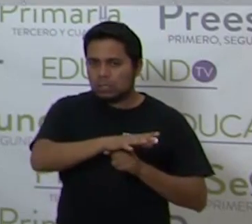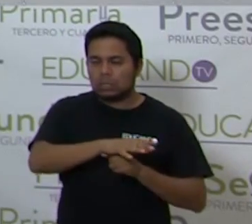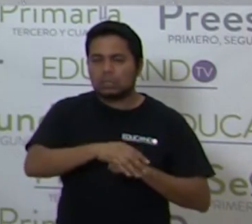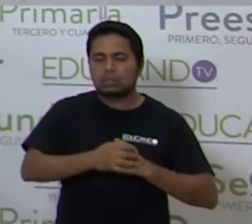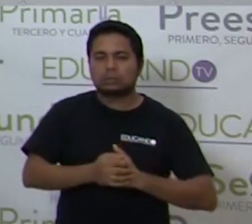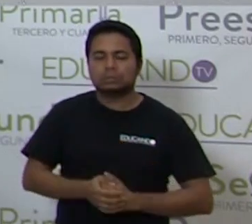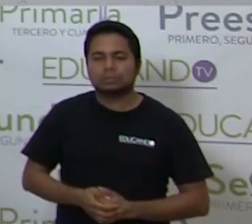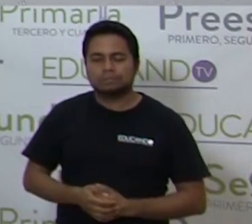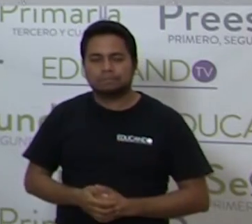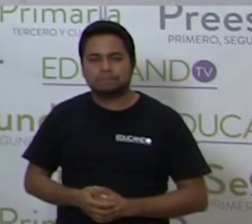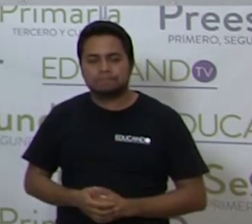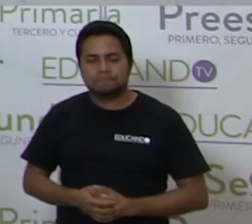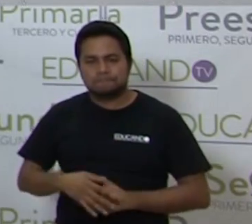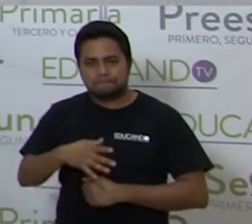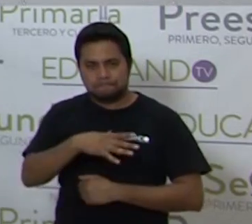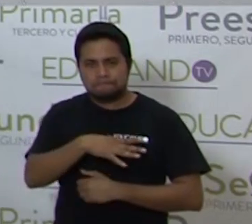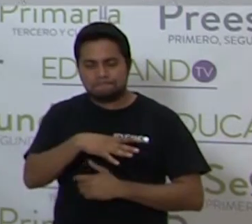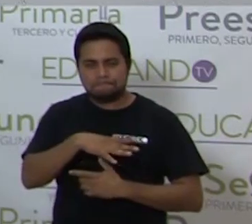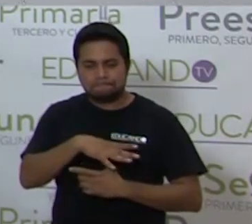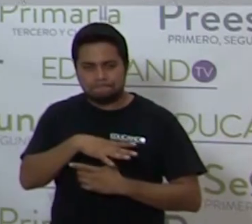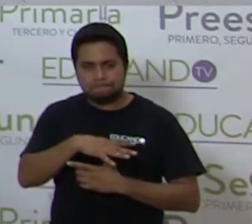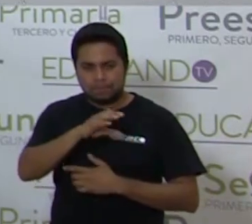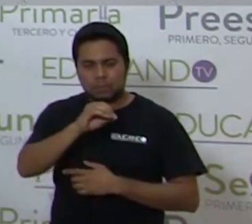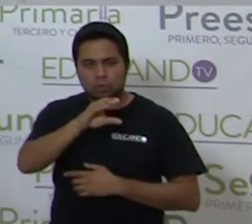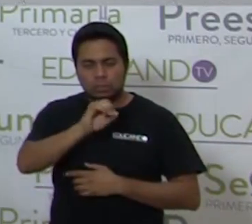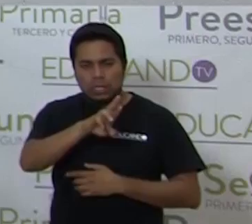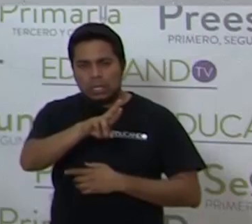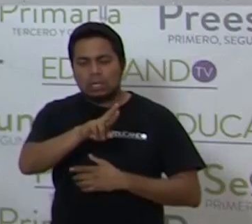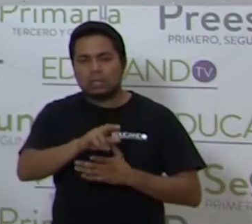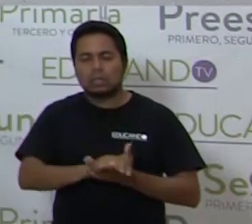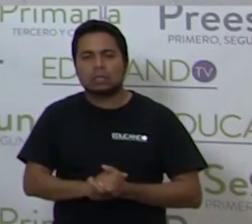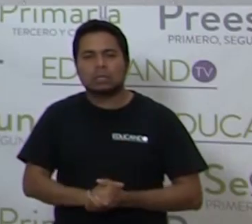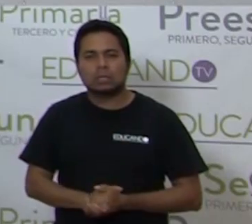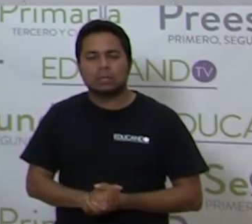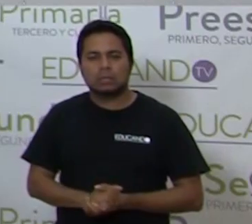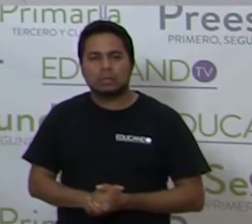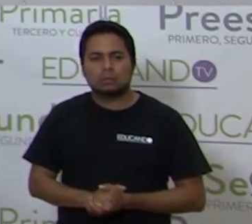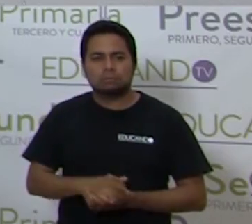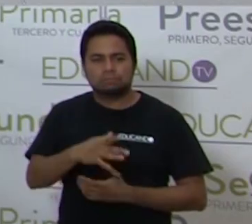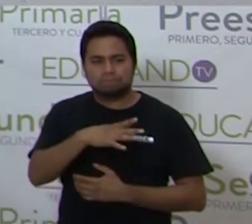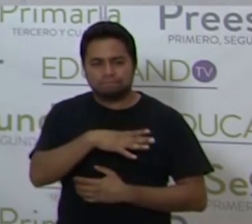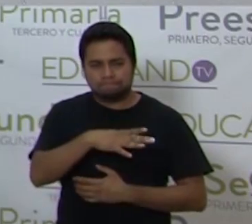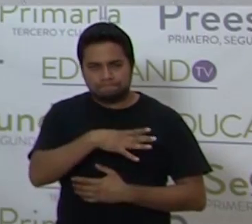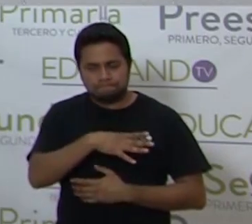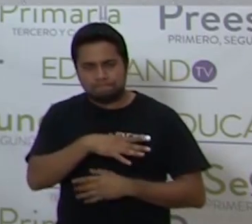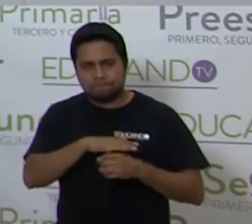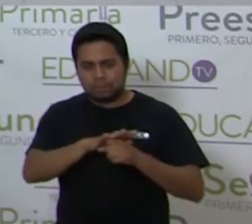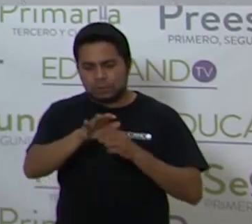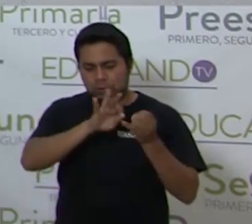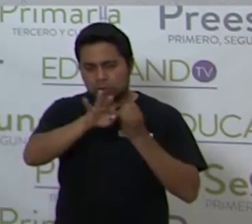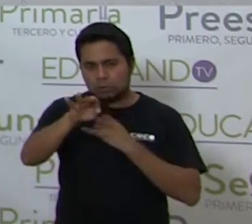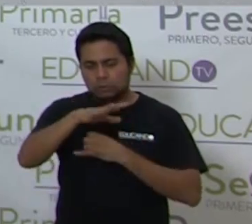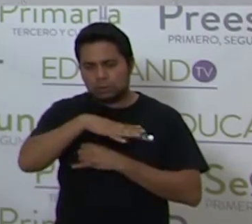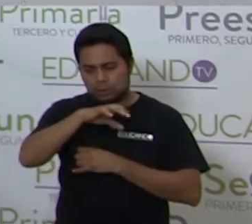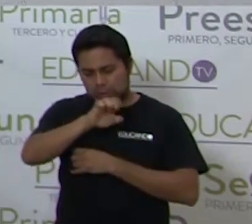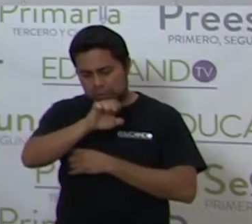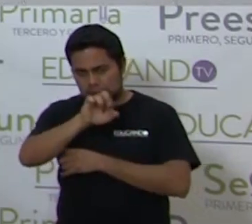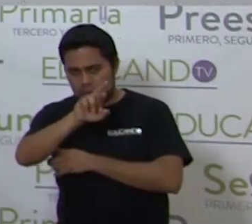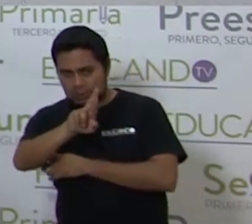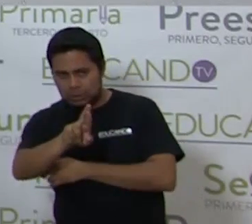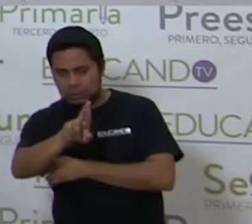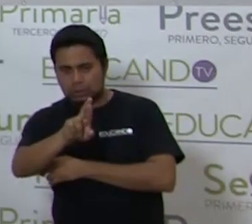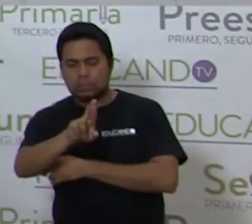coser. ¿Bien? A ver, tenemos la terminación en er